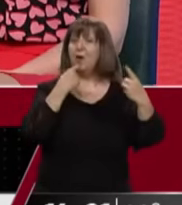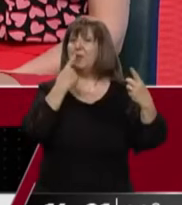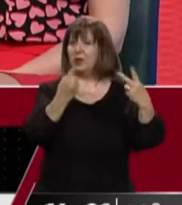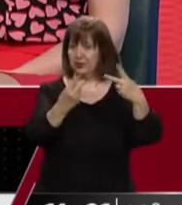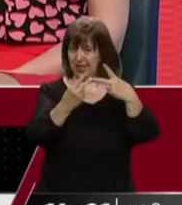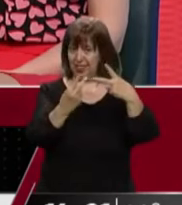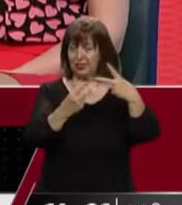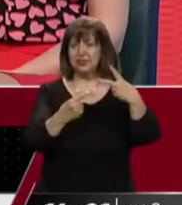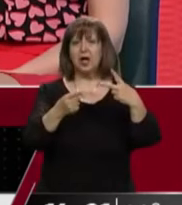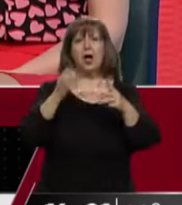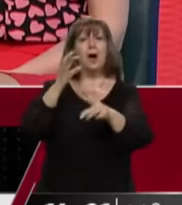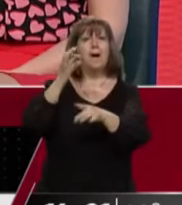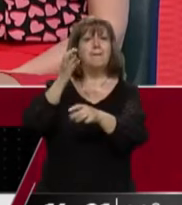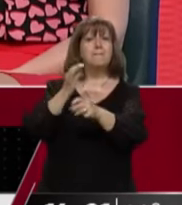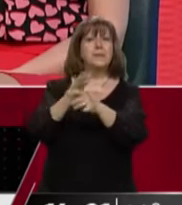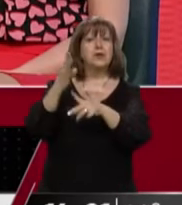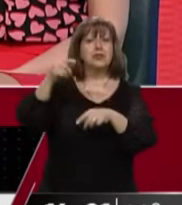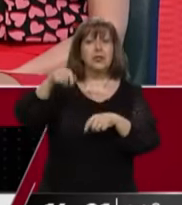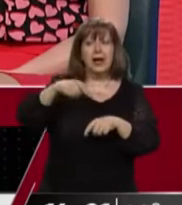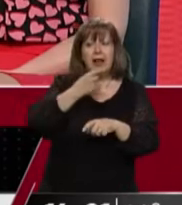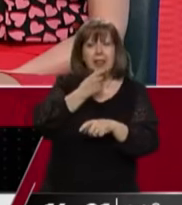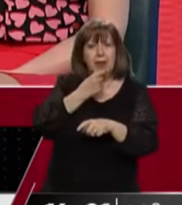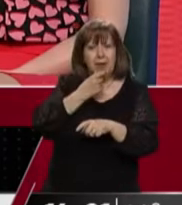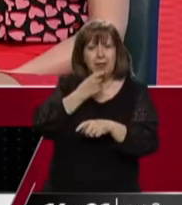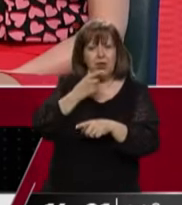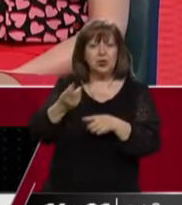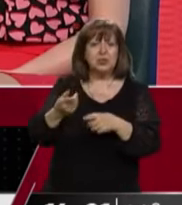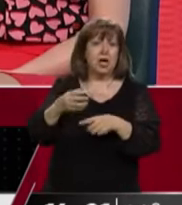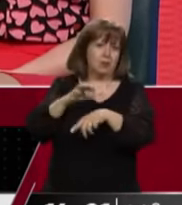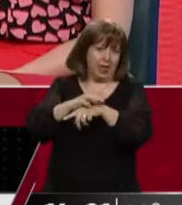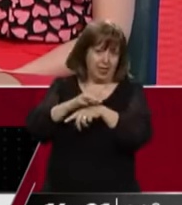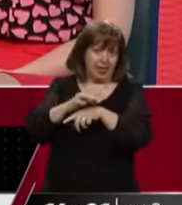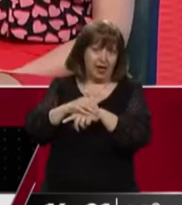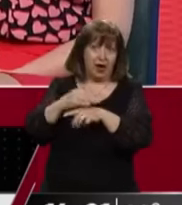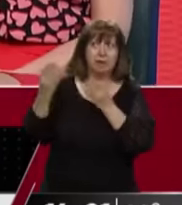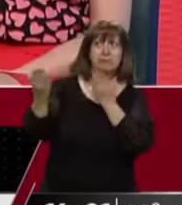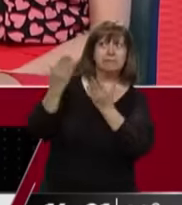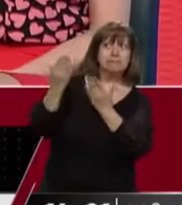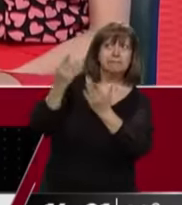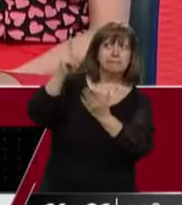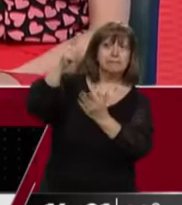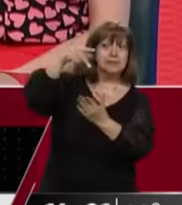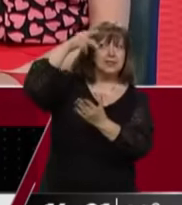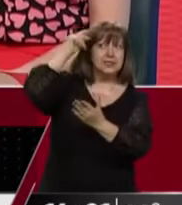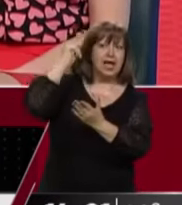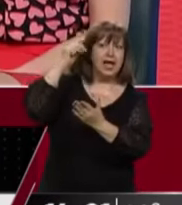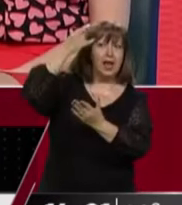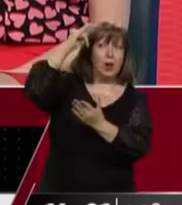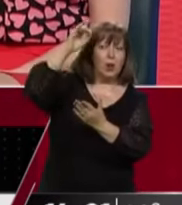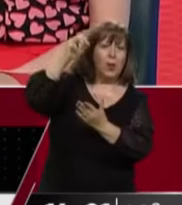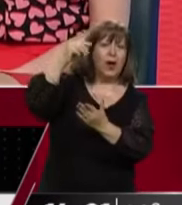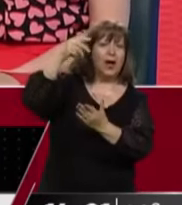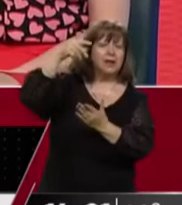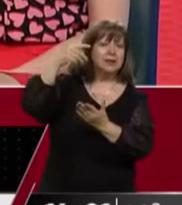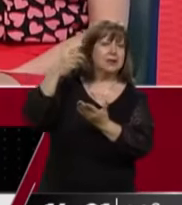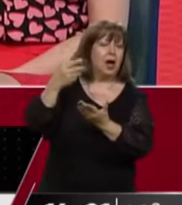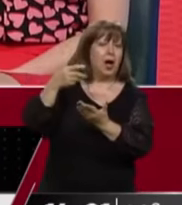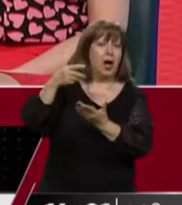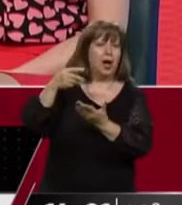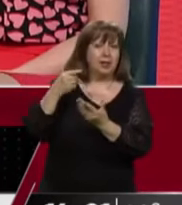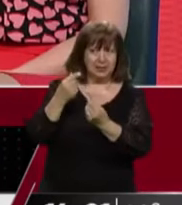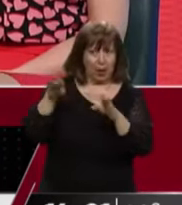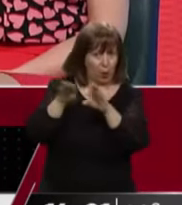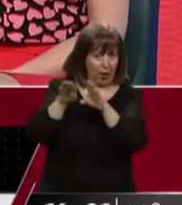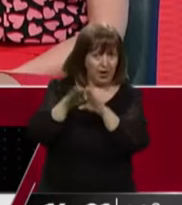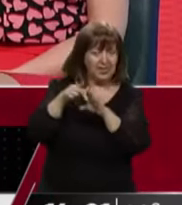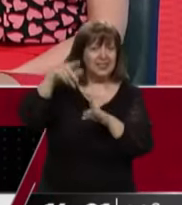es, ¿los profesionales que te ven aquí en la provincia o que te pueden ver en la Argentina y compararlos con los de Argentina, Uruguay o Brasil, están al nivel de